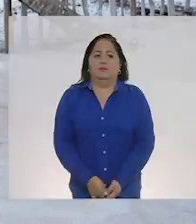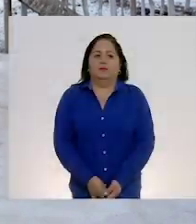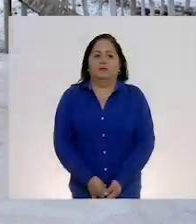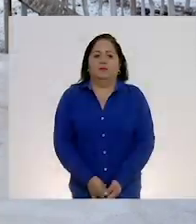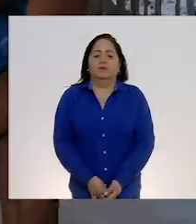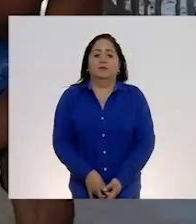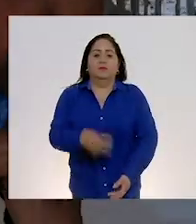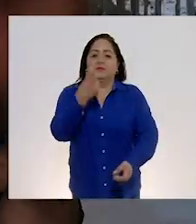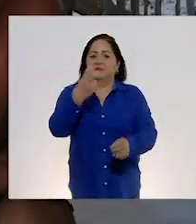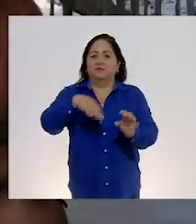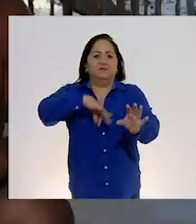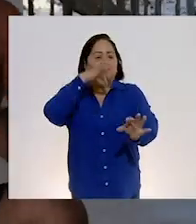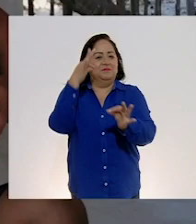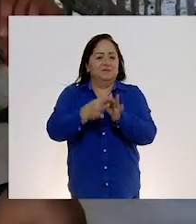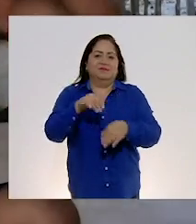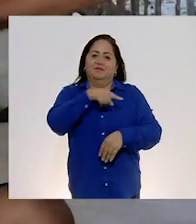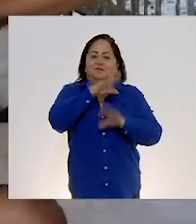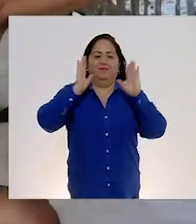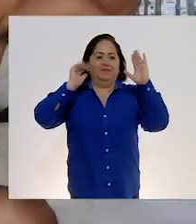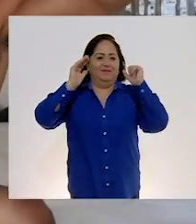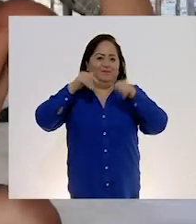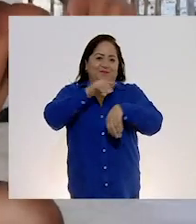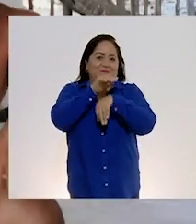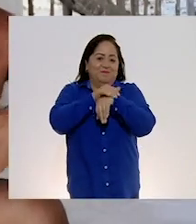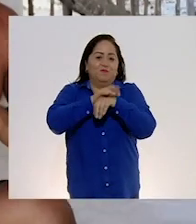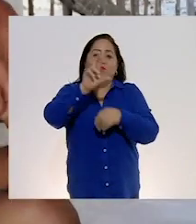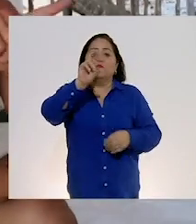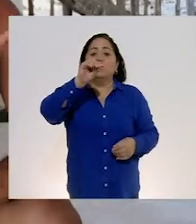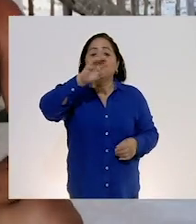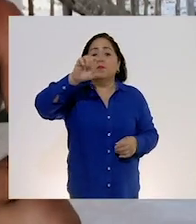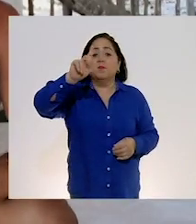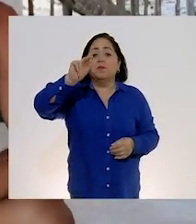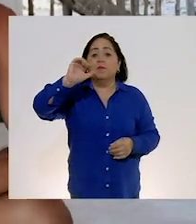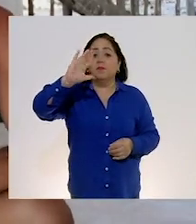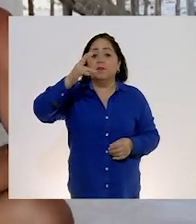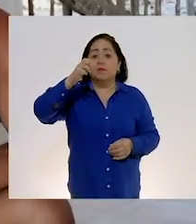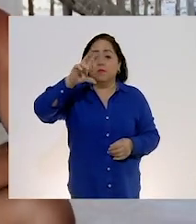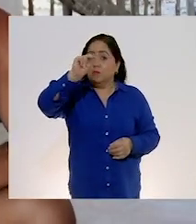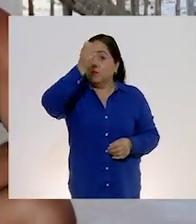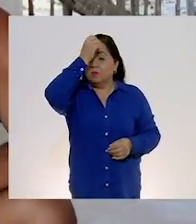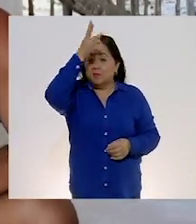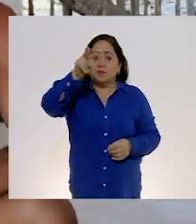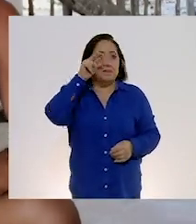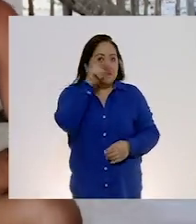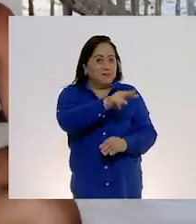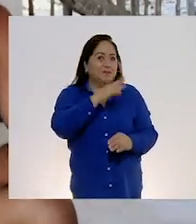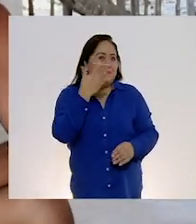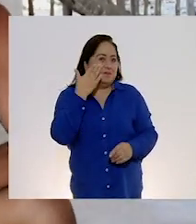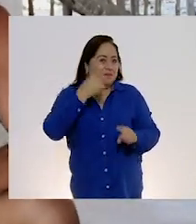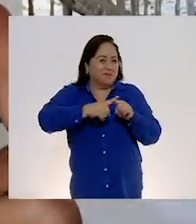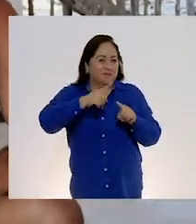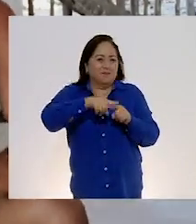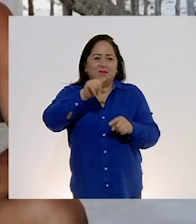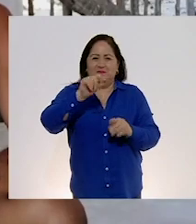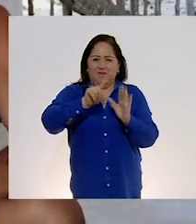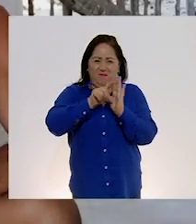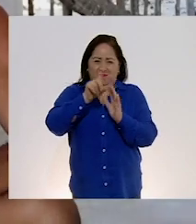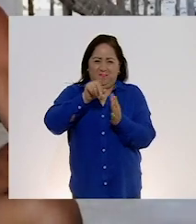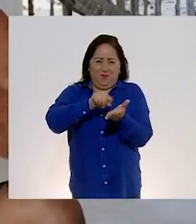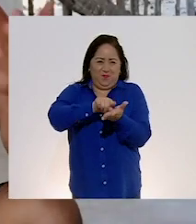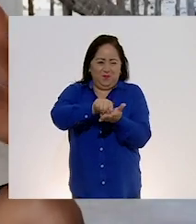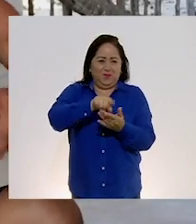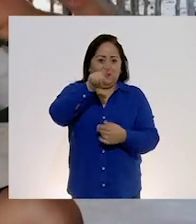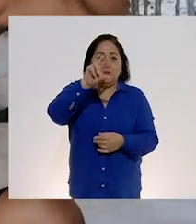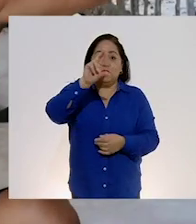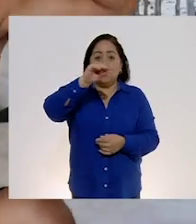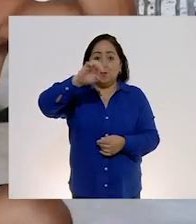eso es todo amigos yo me despido suyo amigo Rommel Pacheco no se olviden seguirme en mis redes como Rommel y un bajo